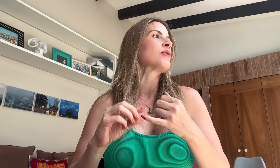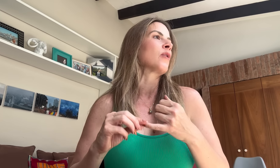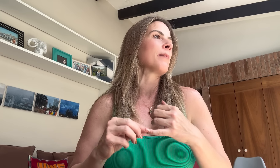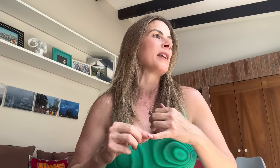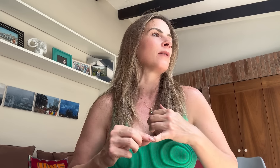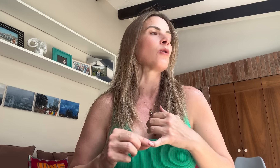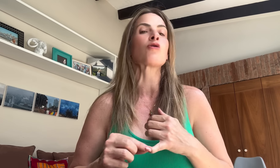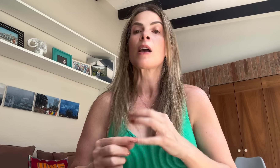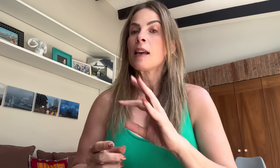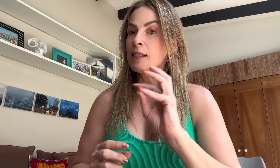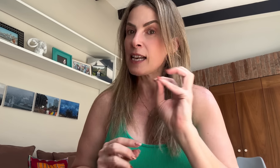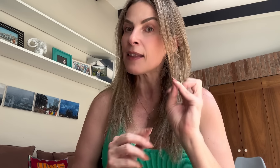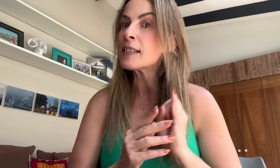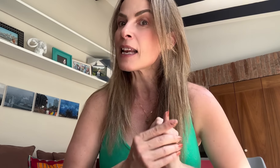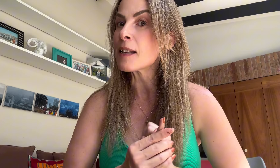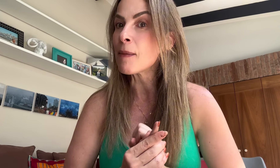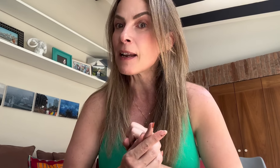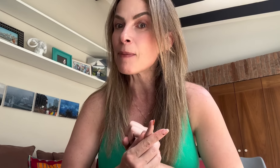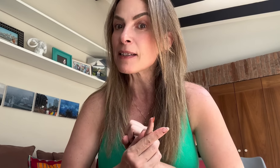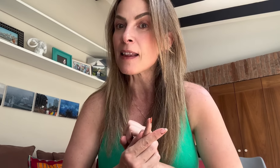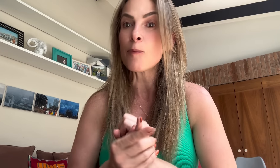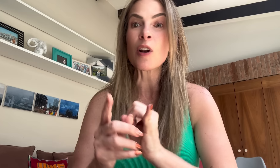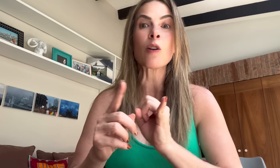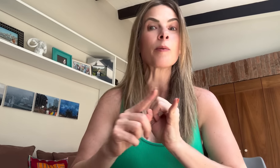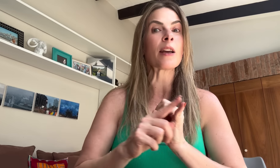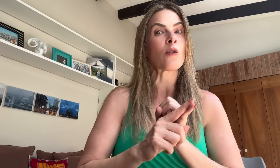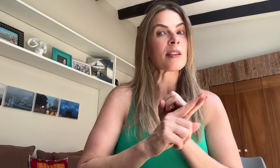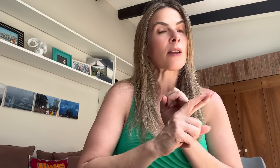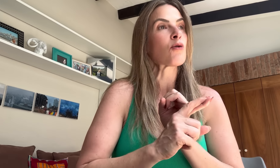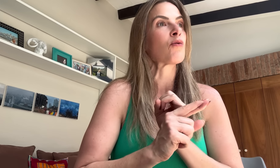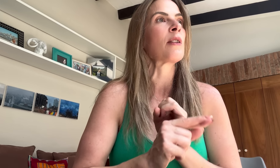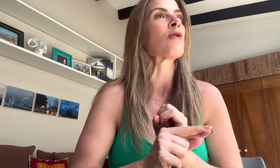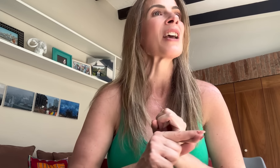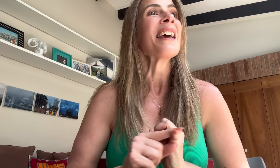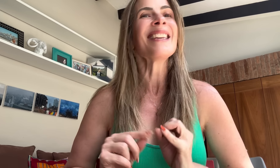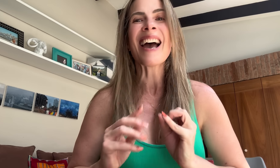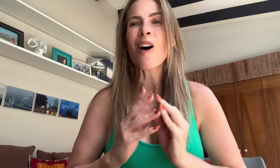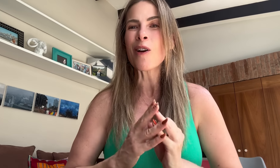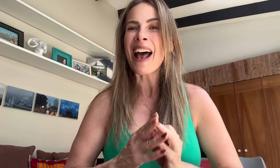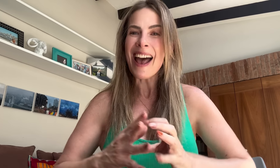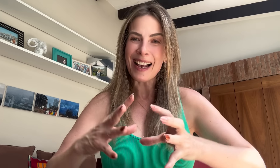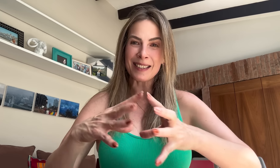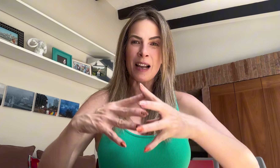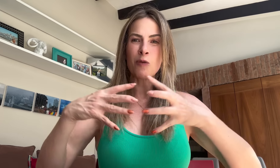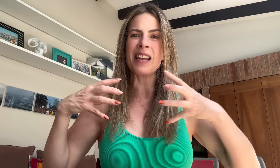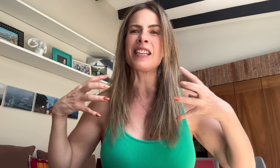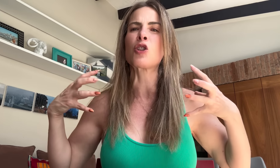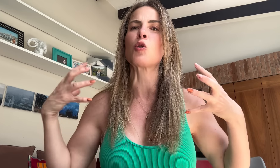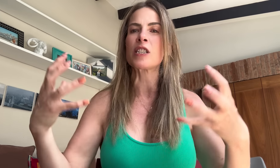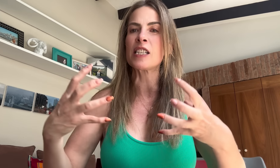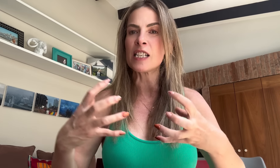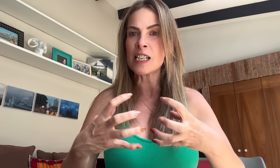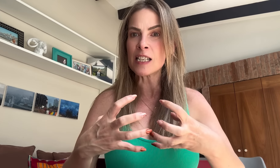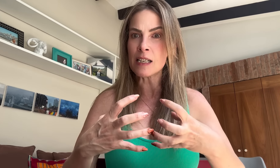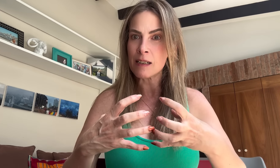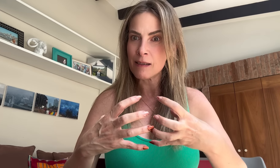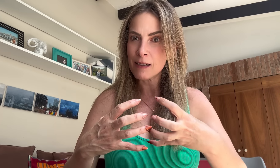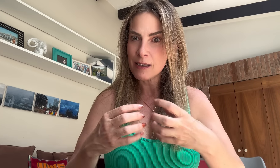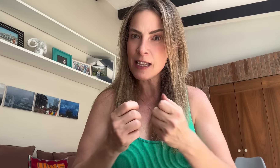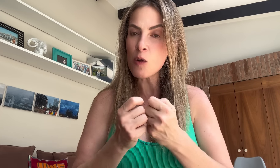enormes cuestionamientos ya desde la semana pasada por el gobierno de Estados Unidos y ahora hasta un